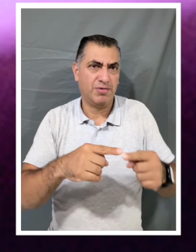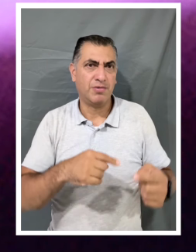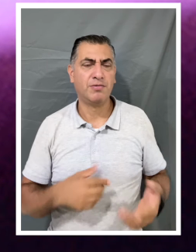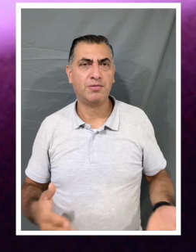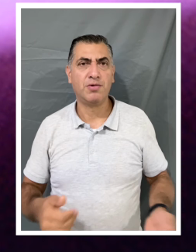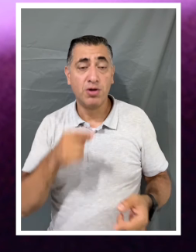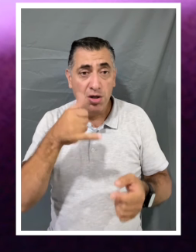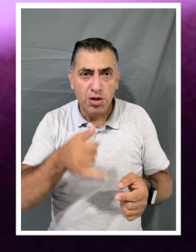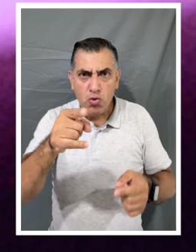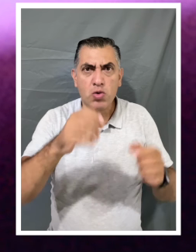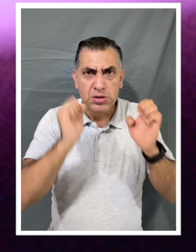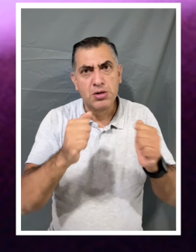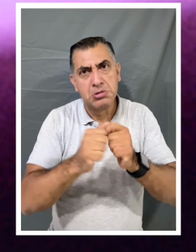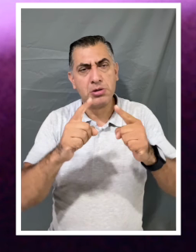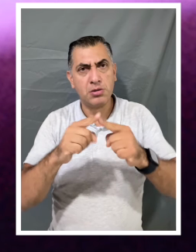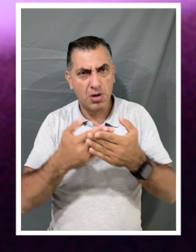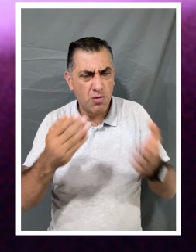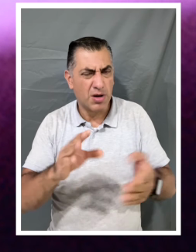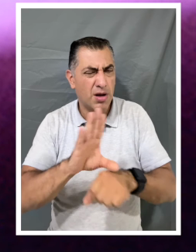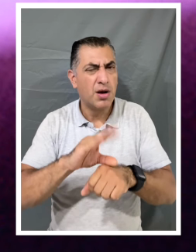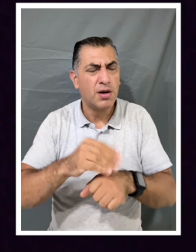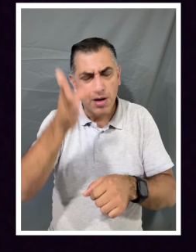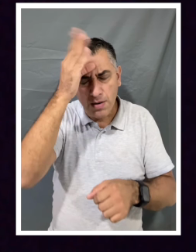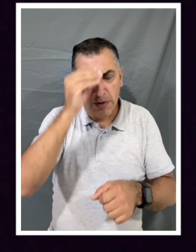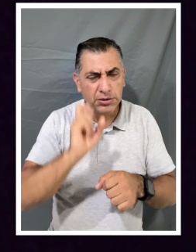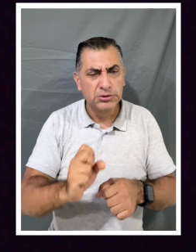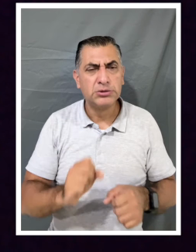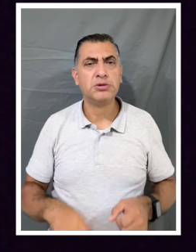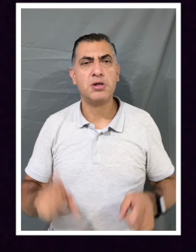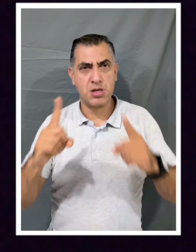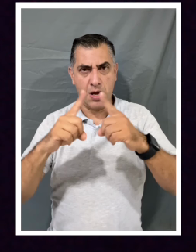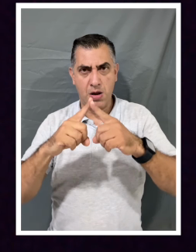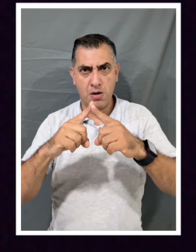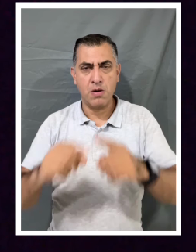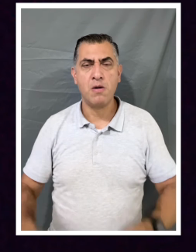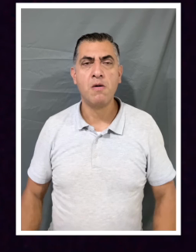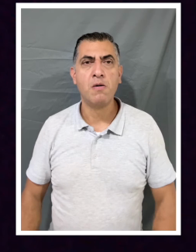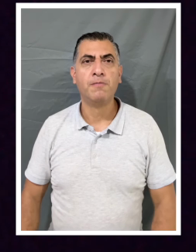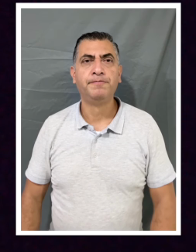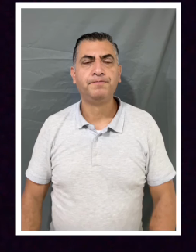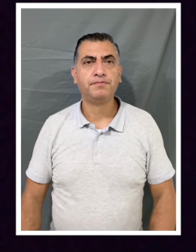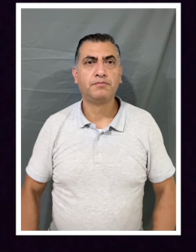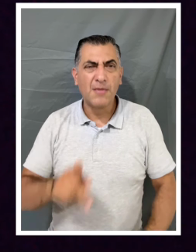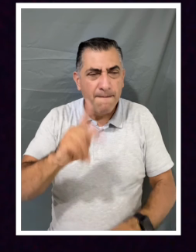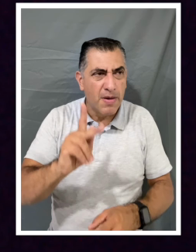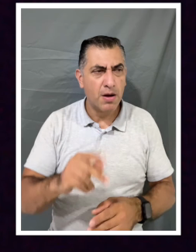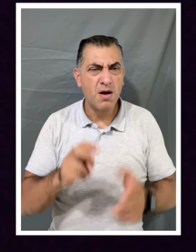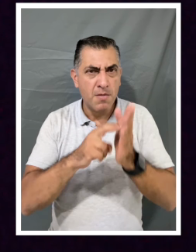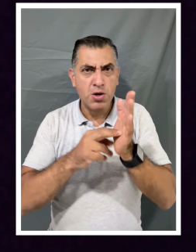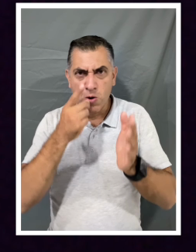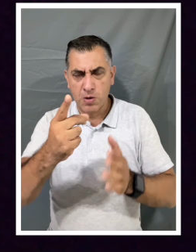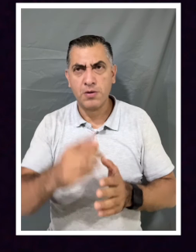esposa Y tú formas parte de la iglesia ahorita Vamos a aprender un poquito más acerca acerca de eso pero el